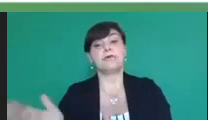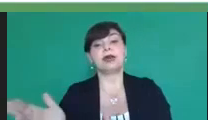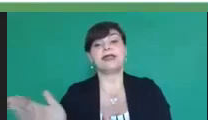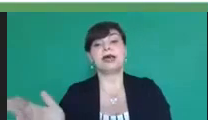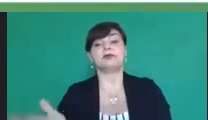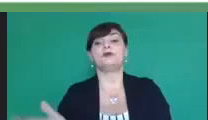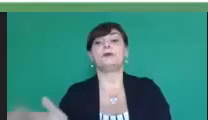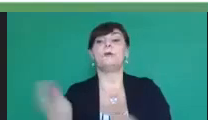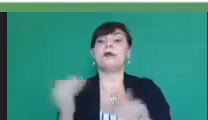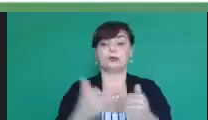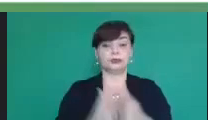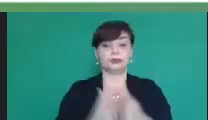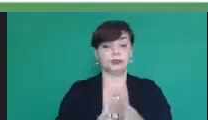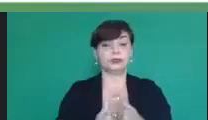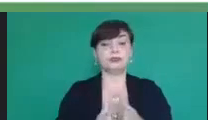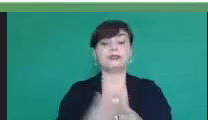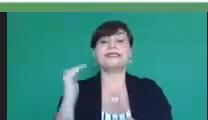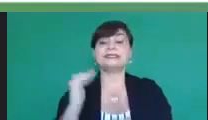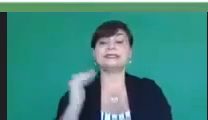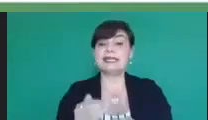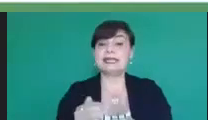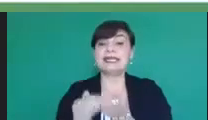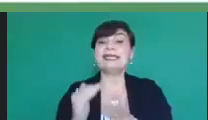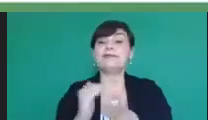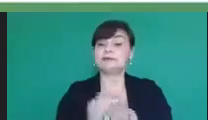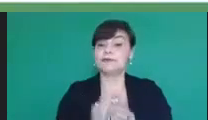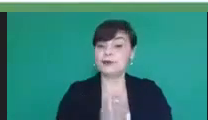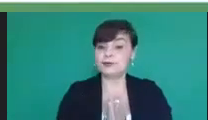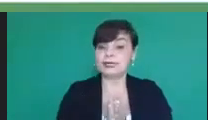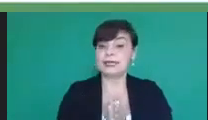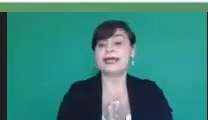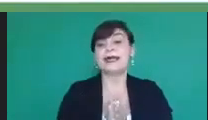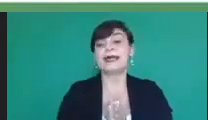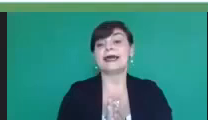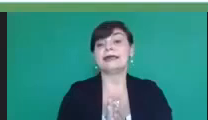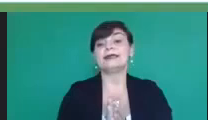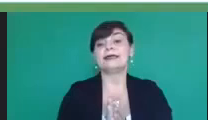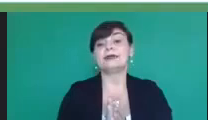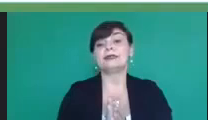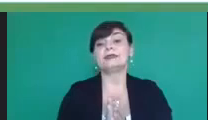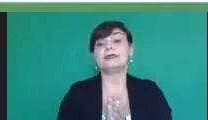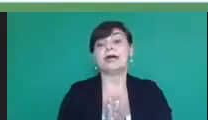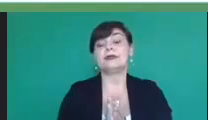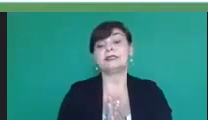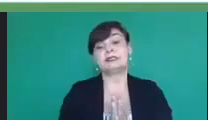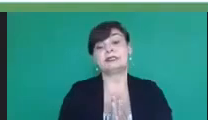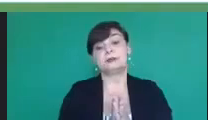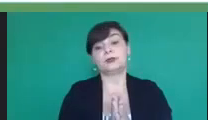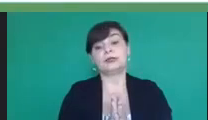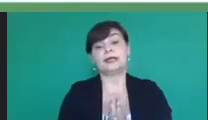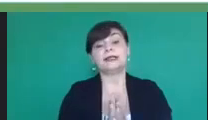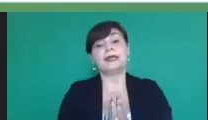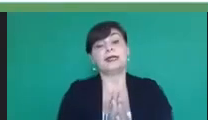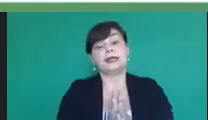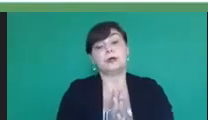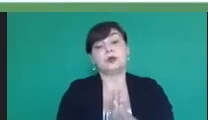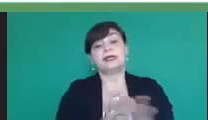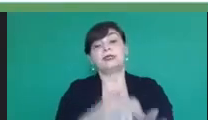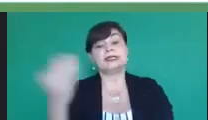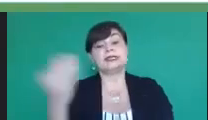del año para nosotros sí influye en la cantidad de resultados. Y esto es importante